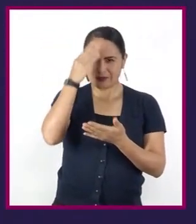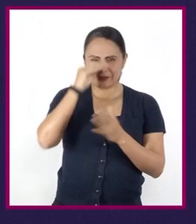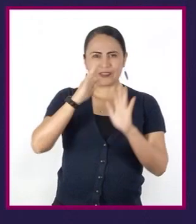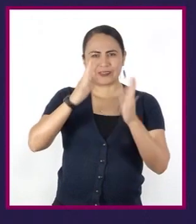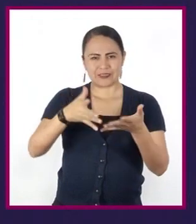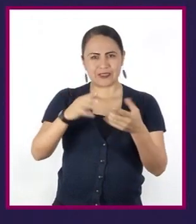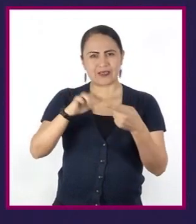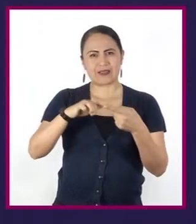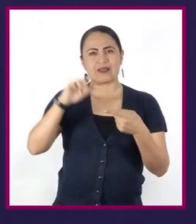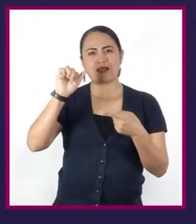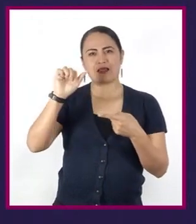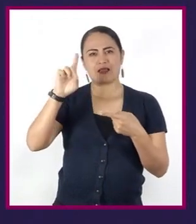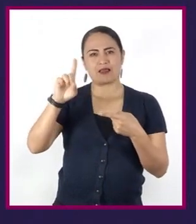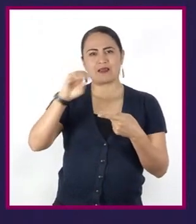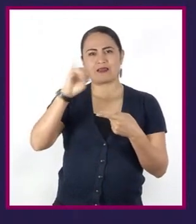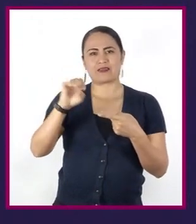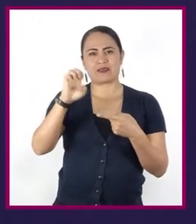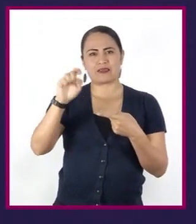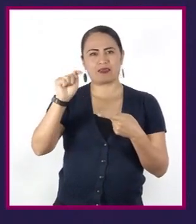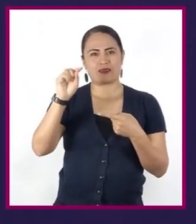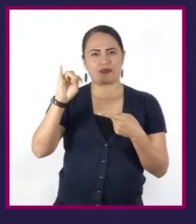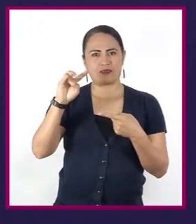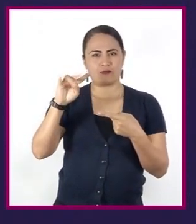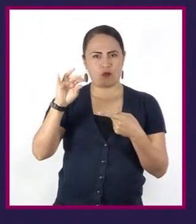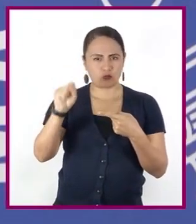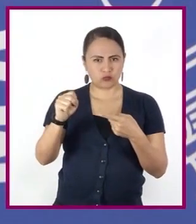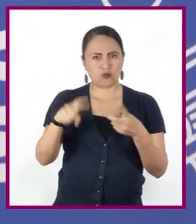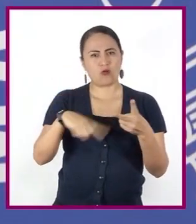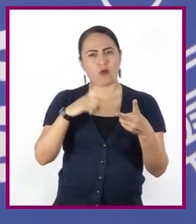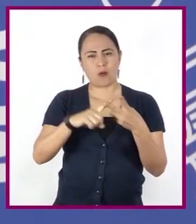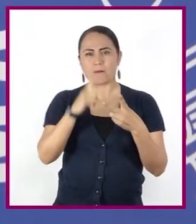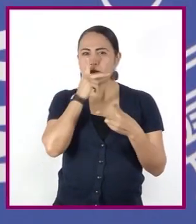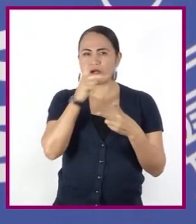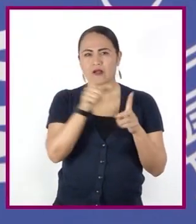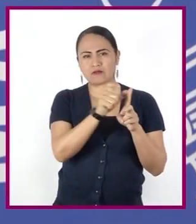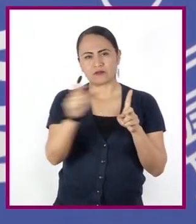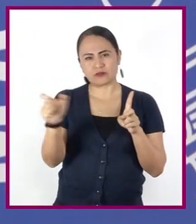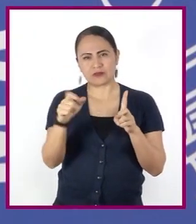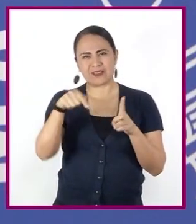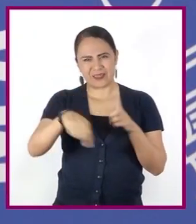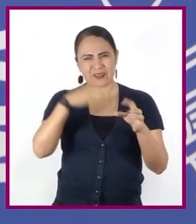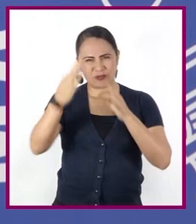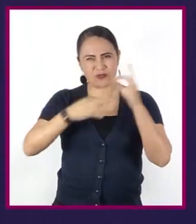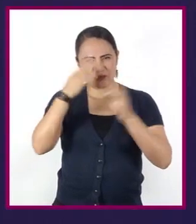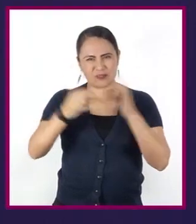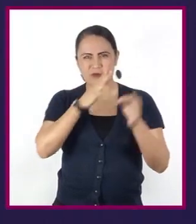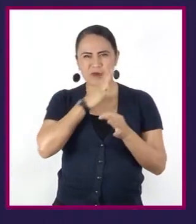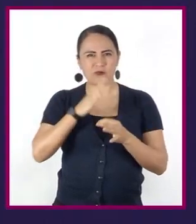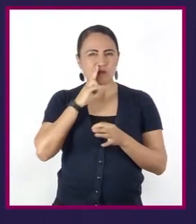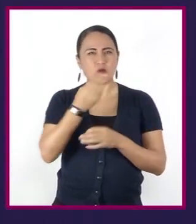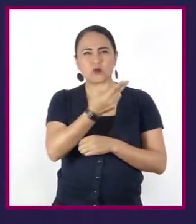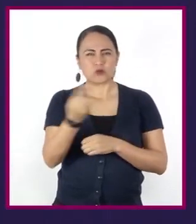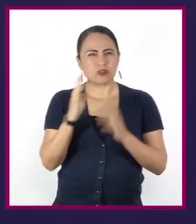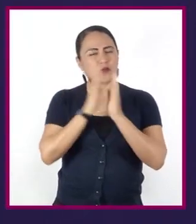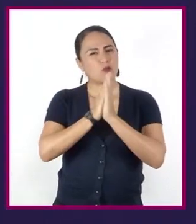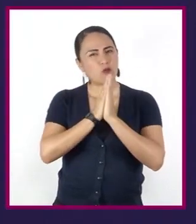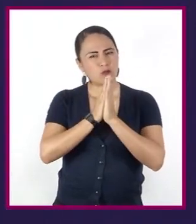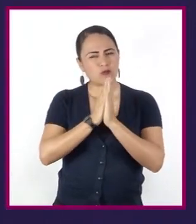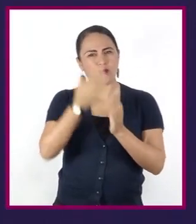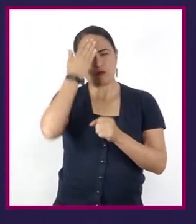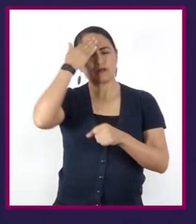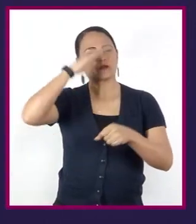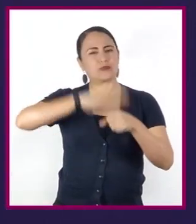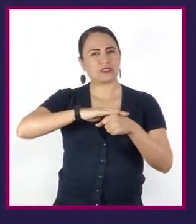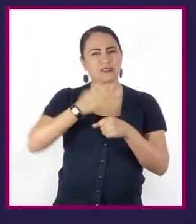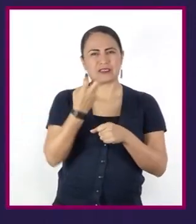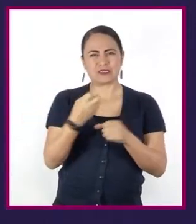los adjetivos y frases adjetivas en las noticias. Les pido que tengan en mente todo aquello que hayan